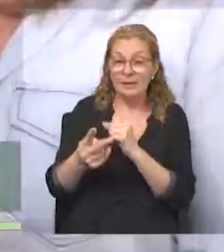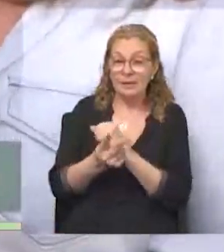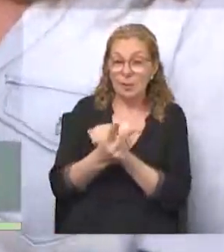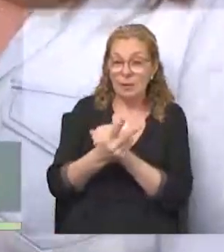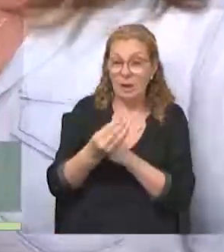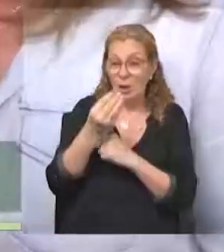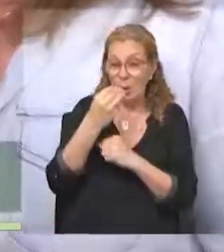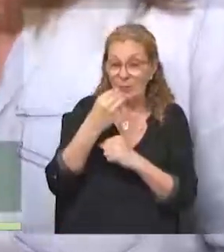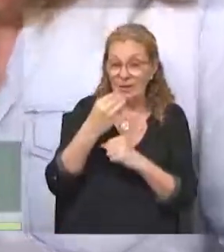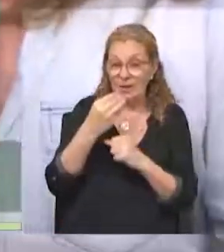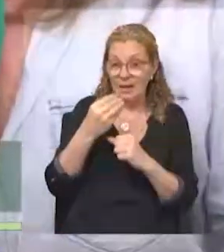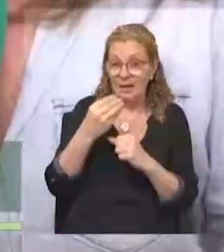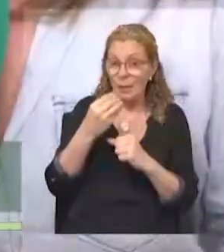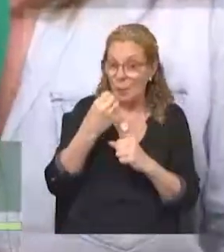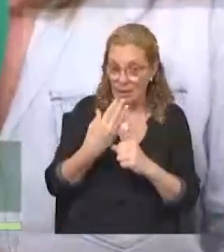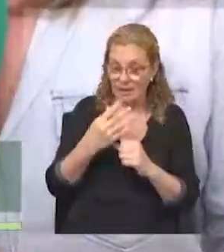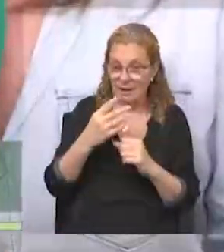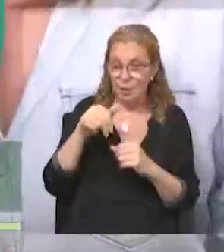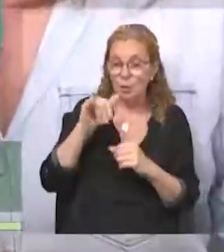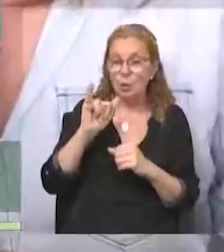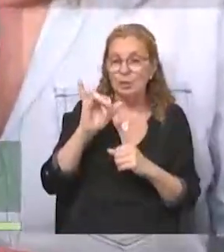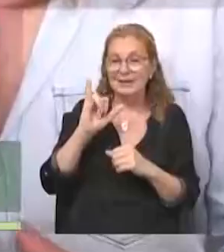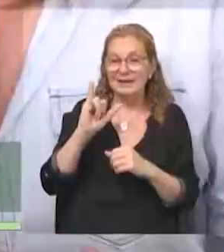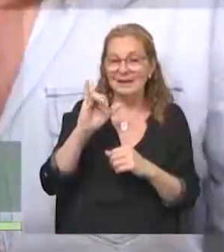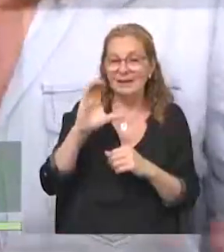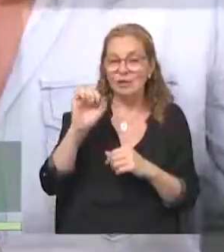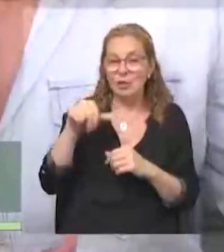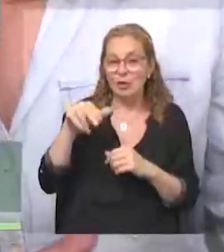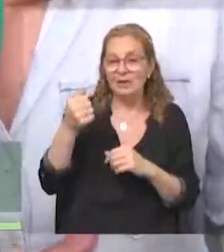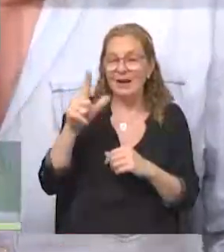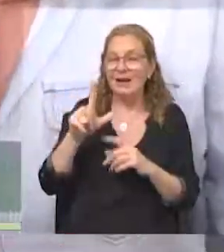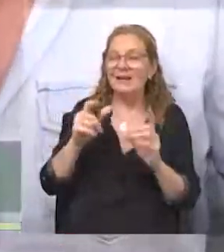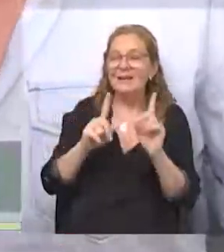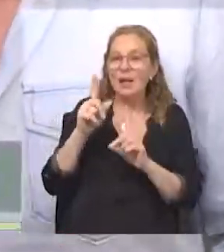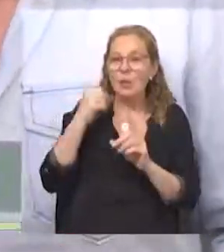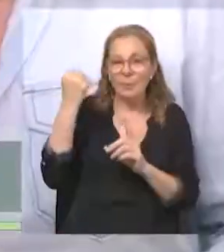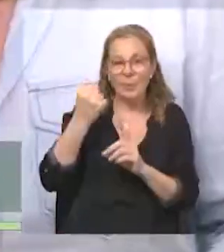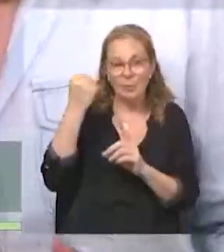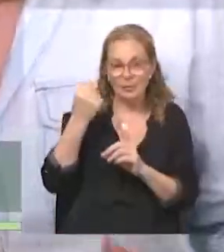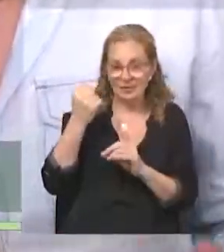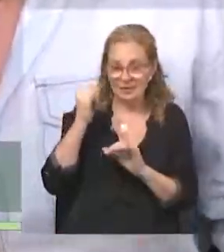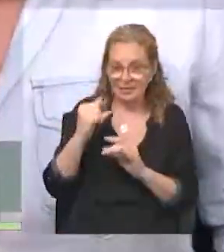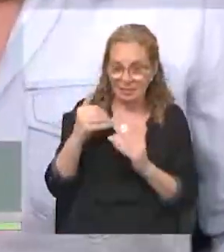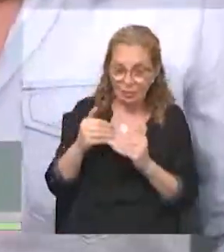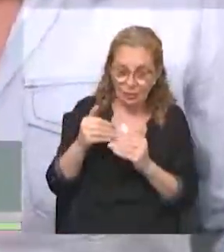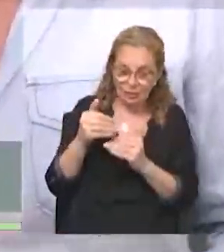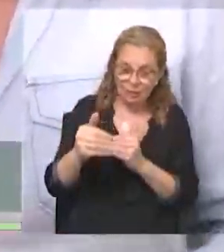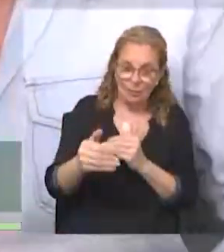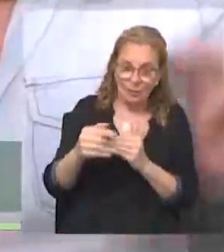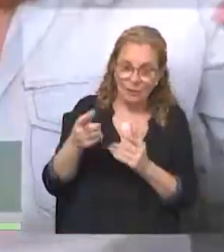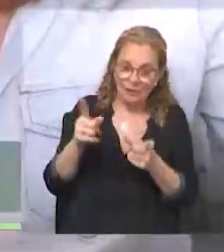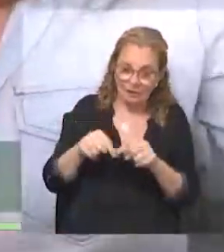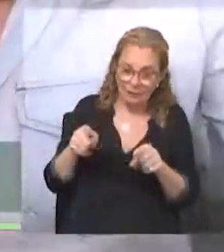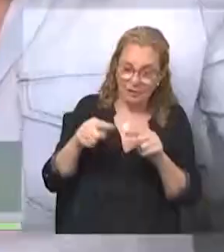y nutricional eh es un un un factor que para nosotros ha sido clave a lo a lo largo de todo esto que hemos venido